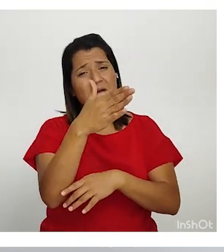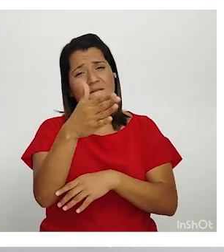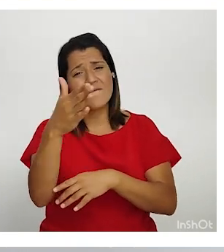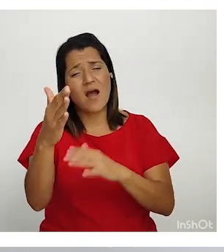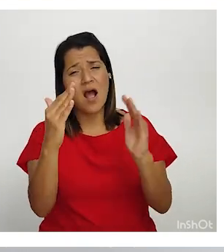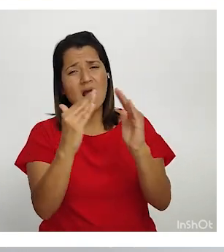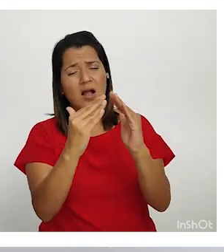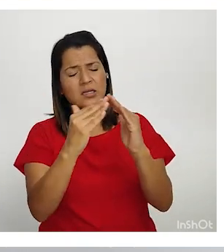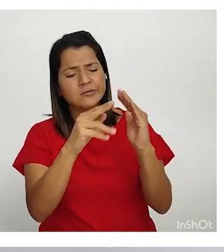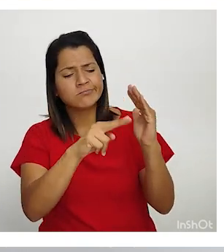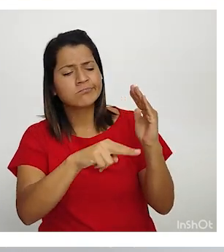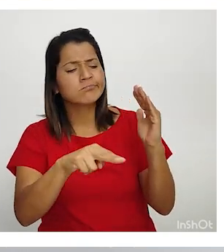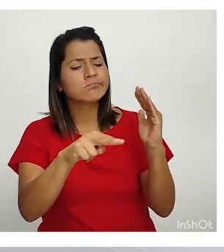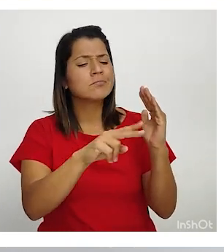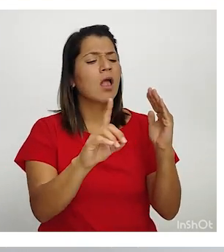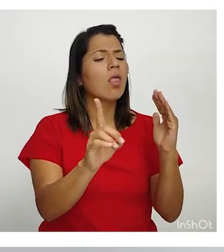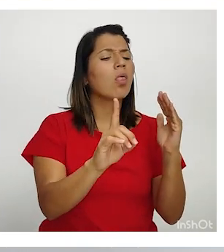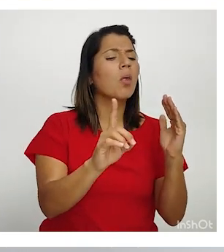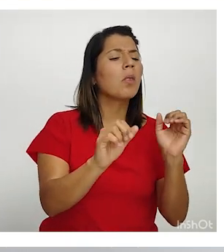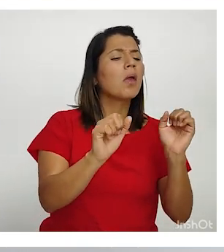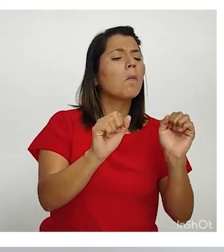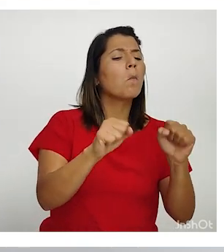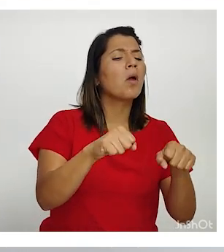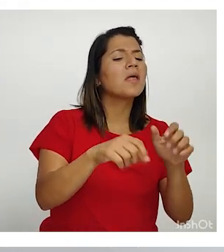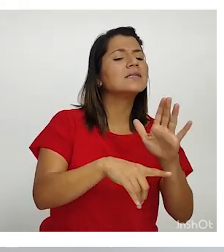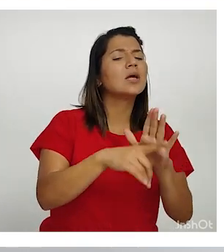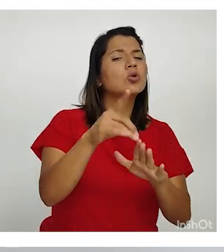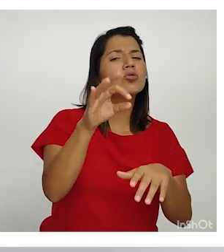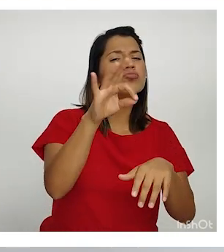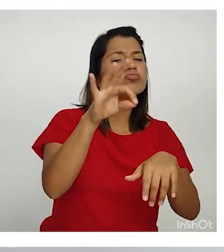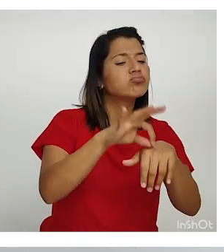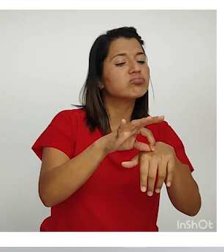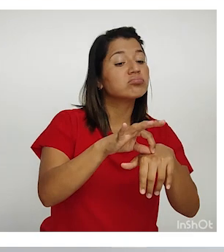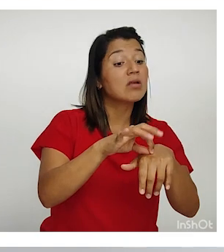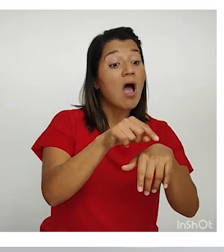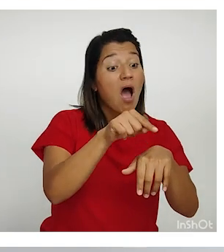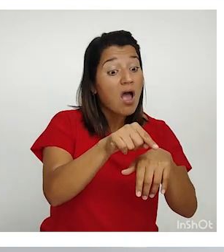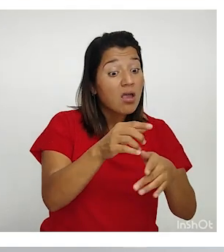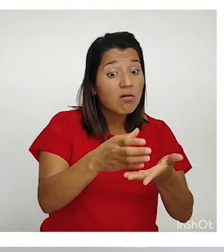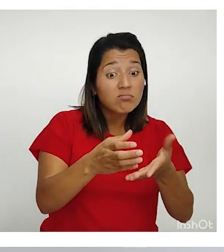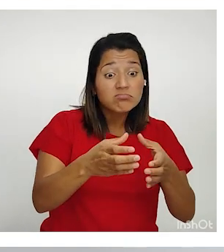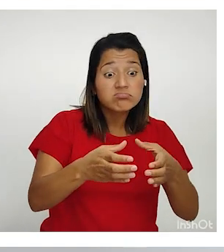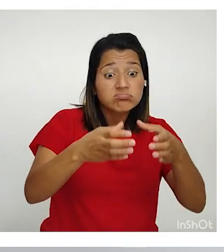focos que se puedan presentar y se eliminan esos criaderos. También tenemos